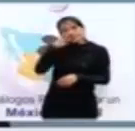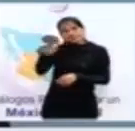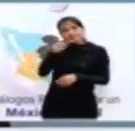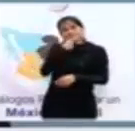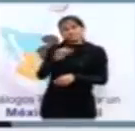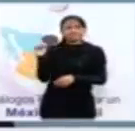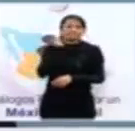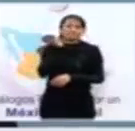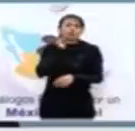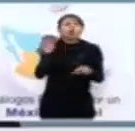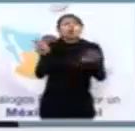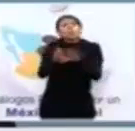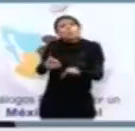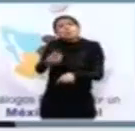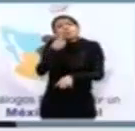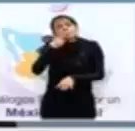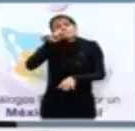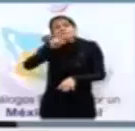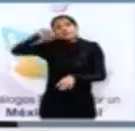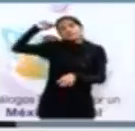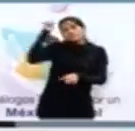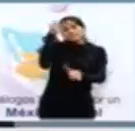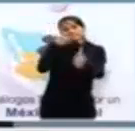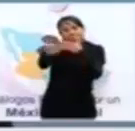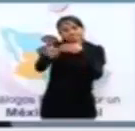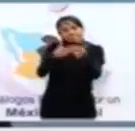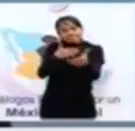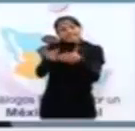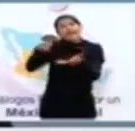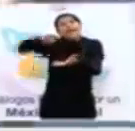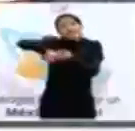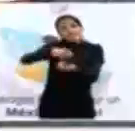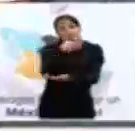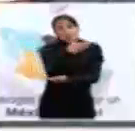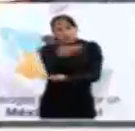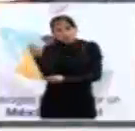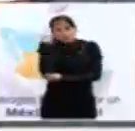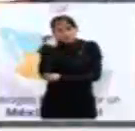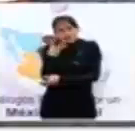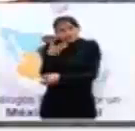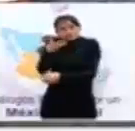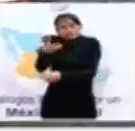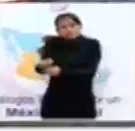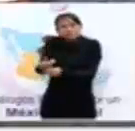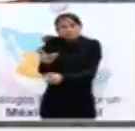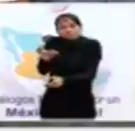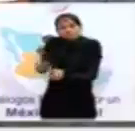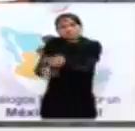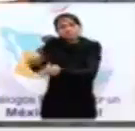productores. ¿Algún comentario de los panelistas? Adelante, Rafael Echeverri Perico, gracias.